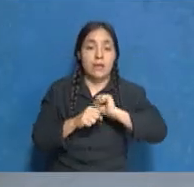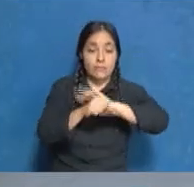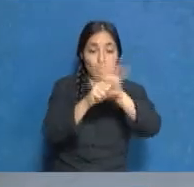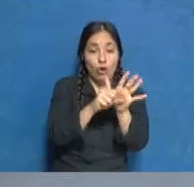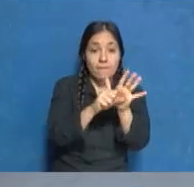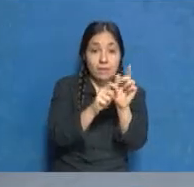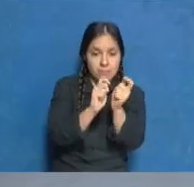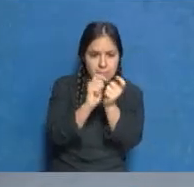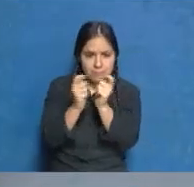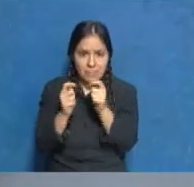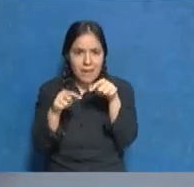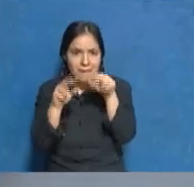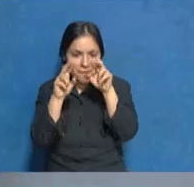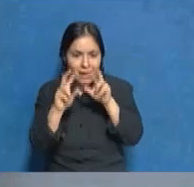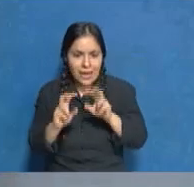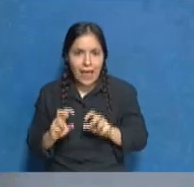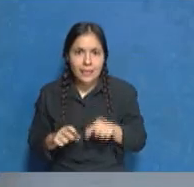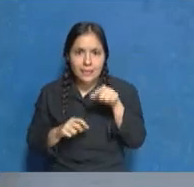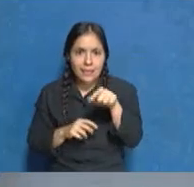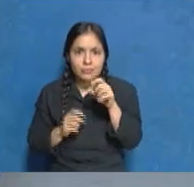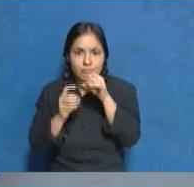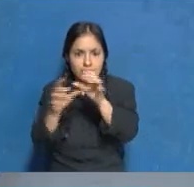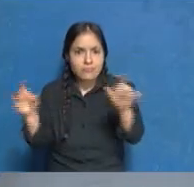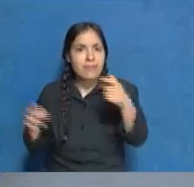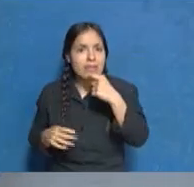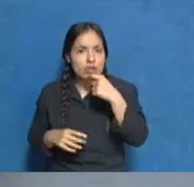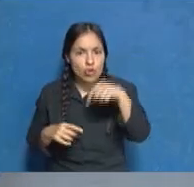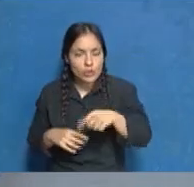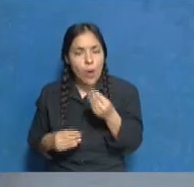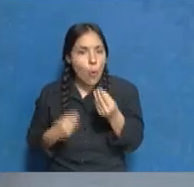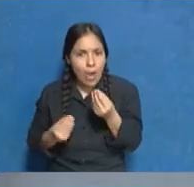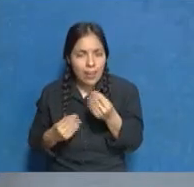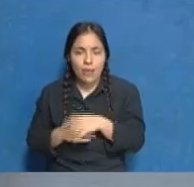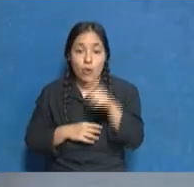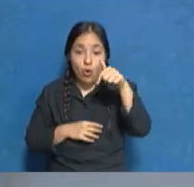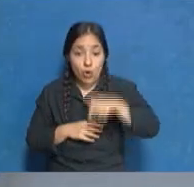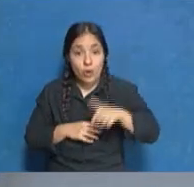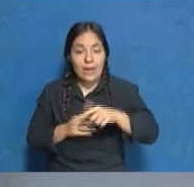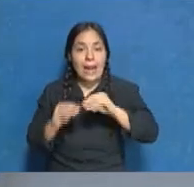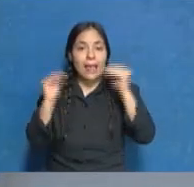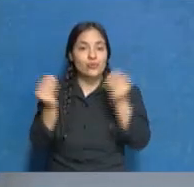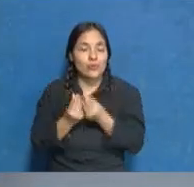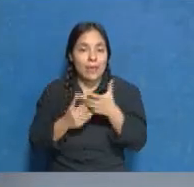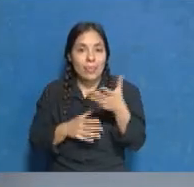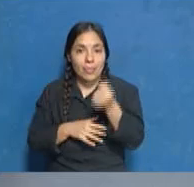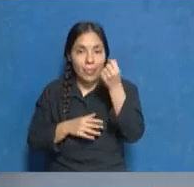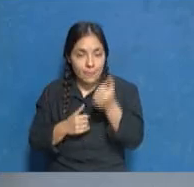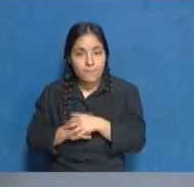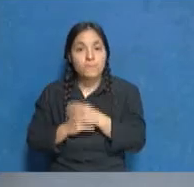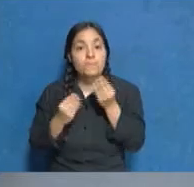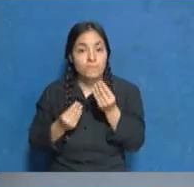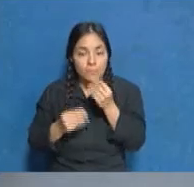decir, estudiado las variantes que circulan en la provincia de Mendoza, y hoy hemos tenido como resultado de eso